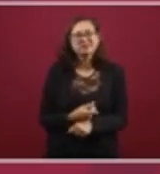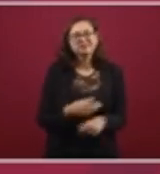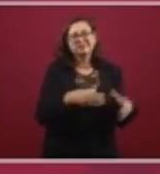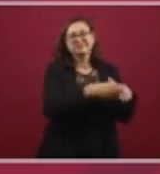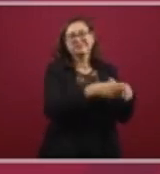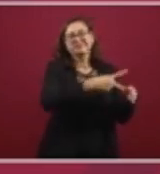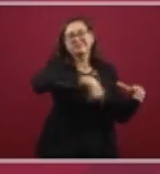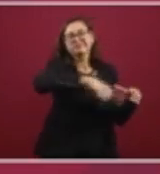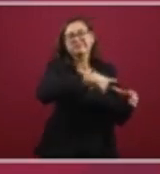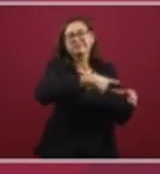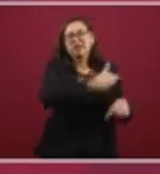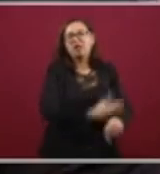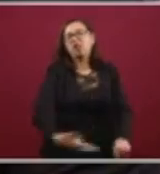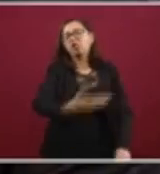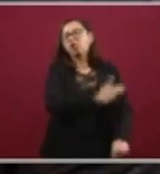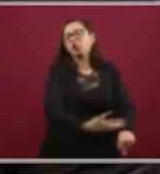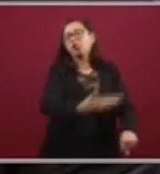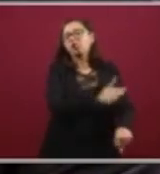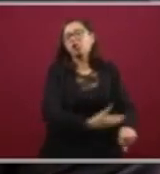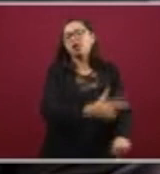burocrático